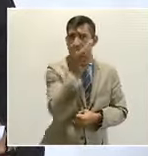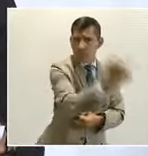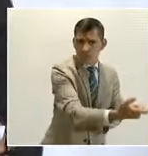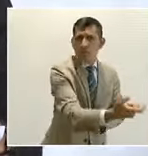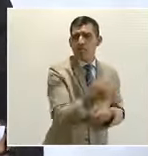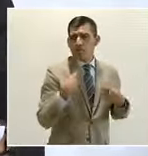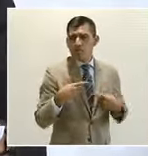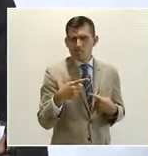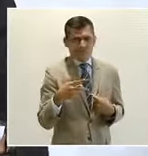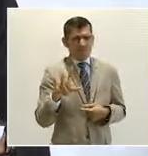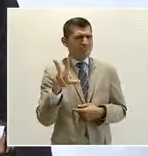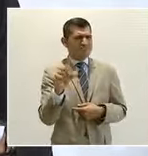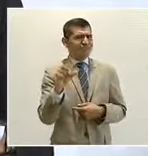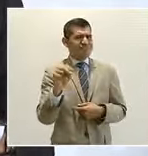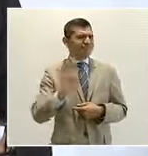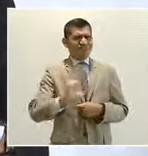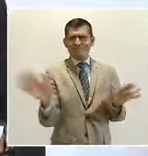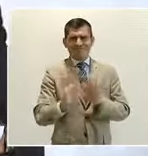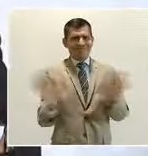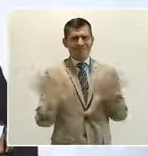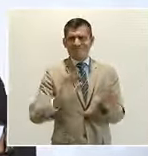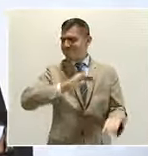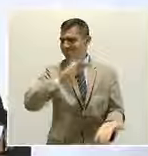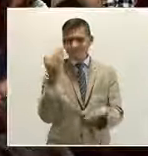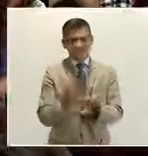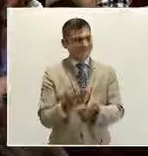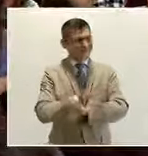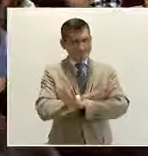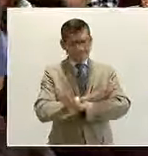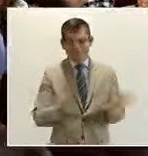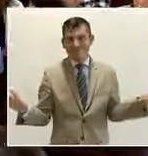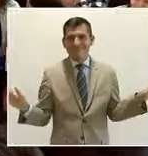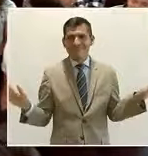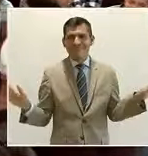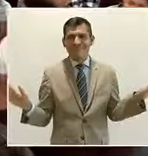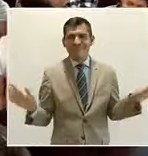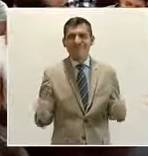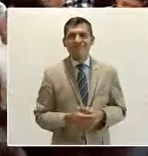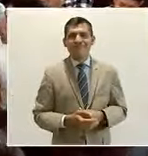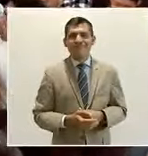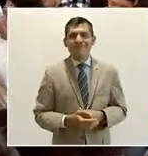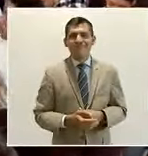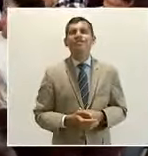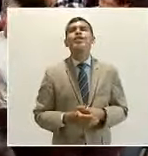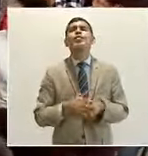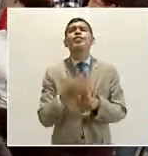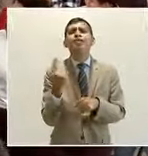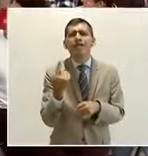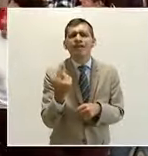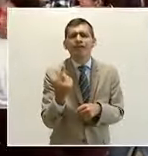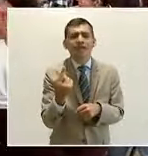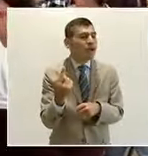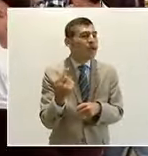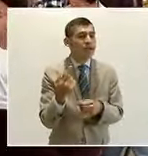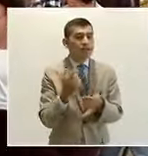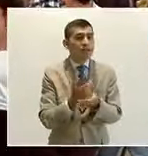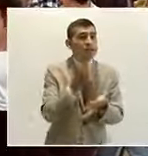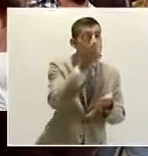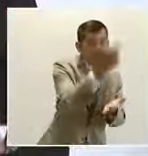a la gente no primo hermano ya eso se acabó porque no llega